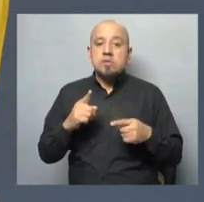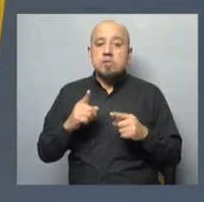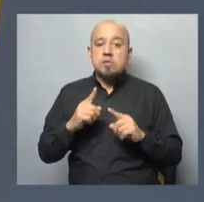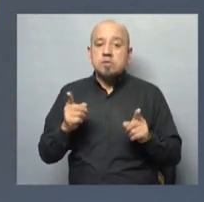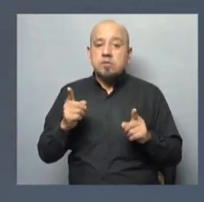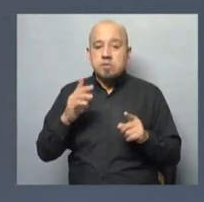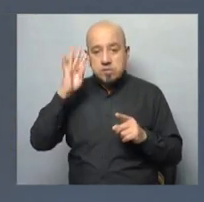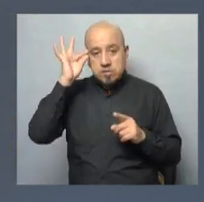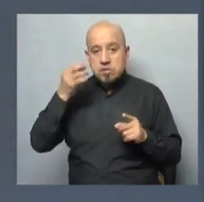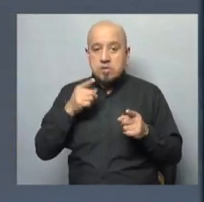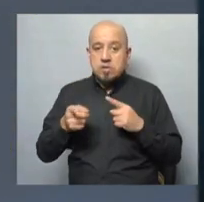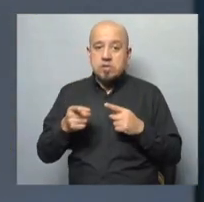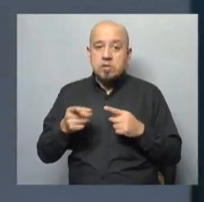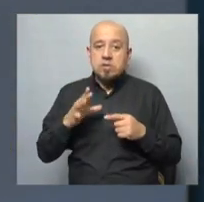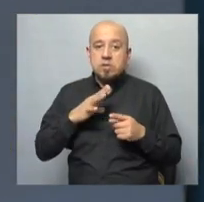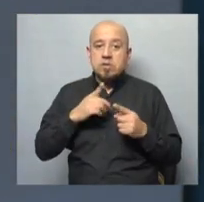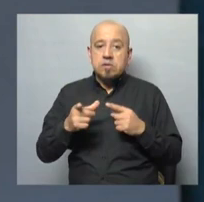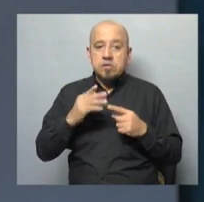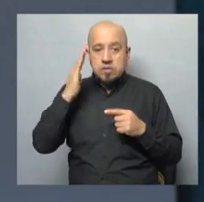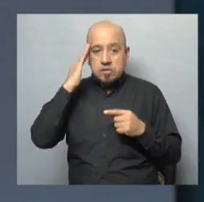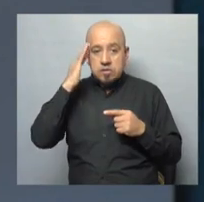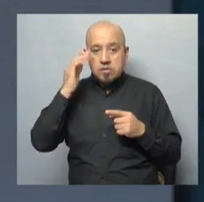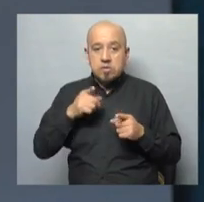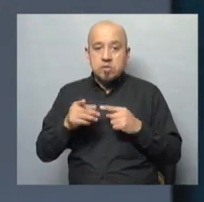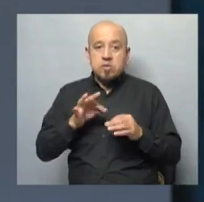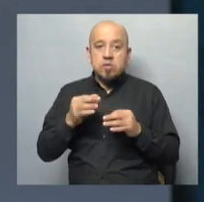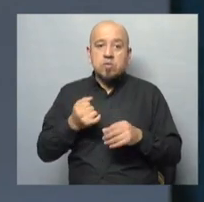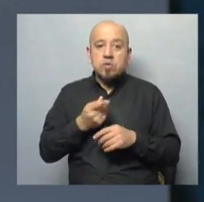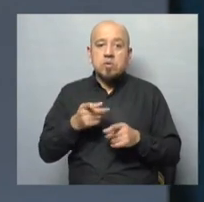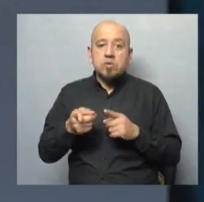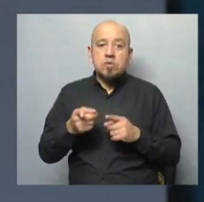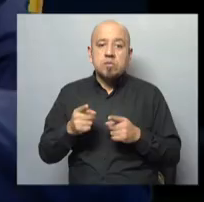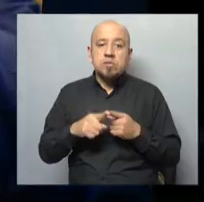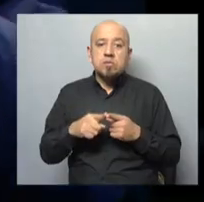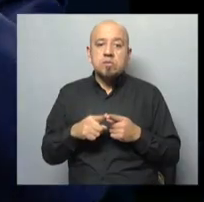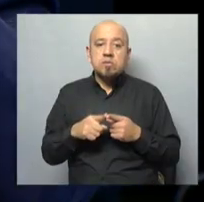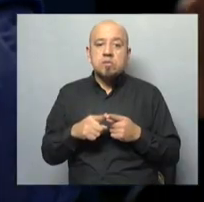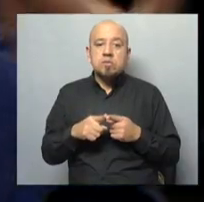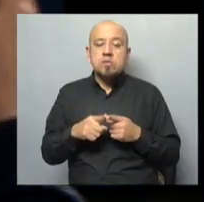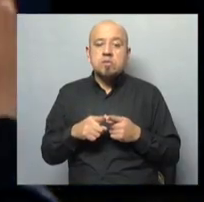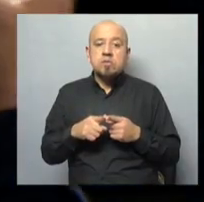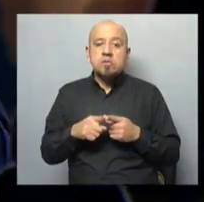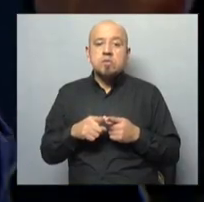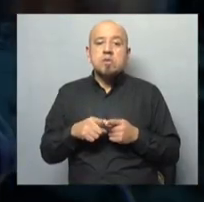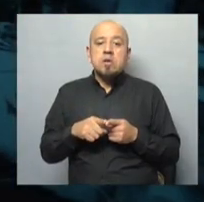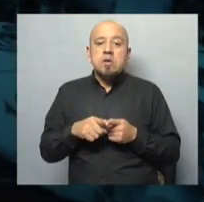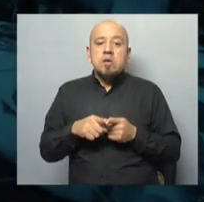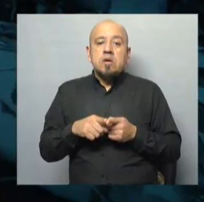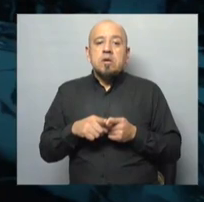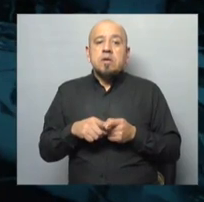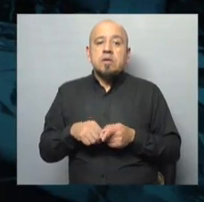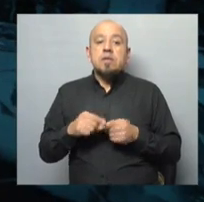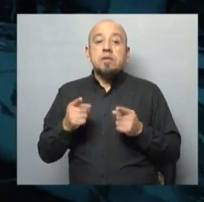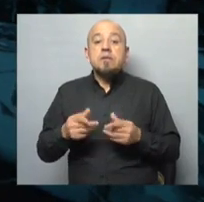no creo que haya una conciencia de cuánto como lo que no se